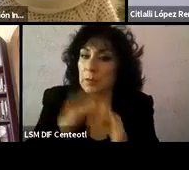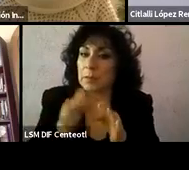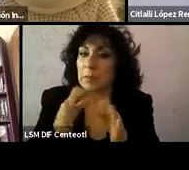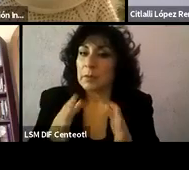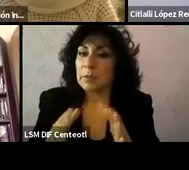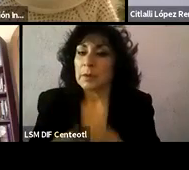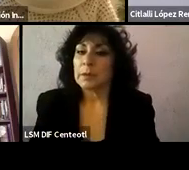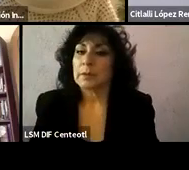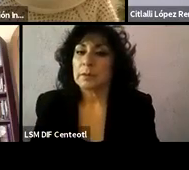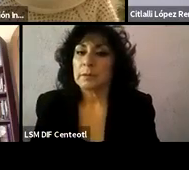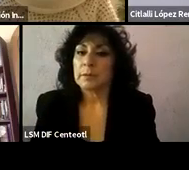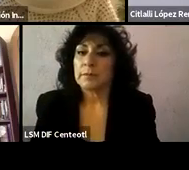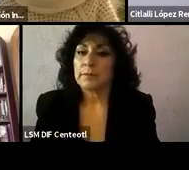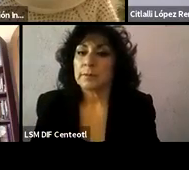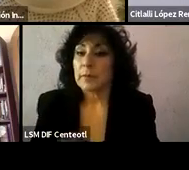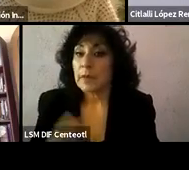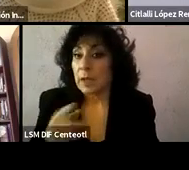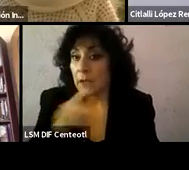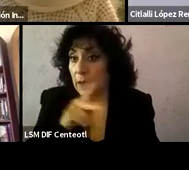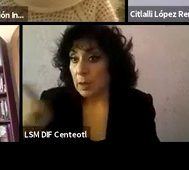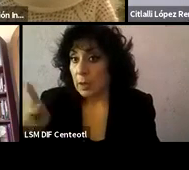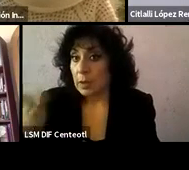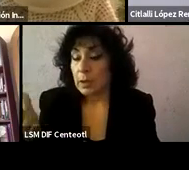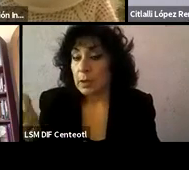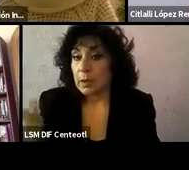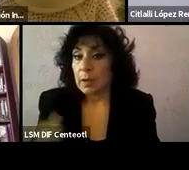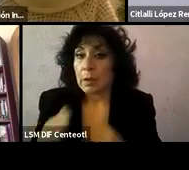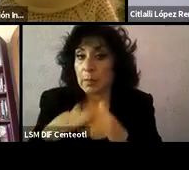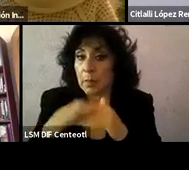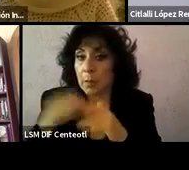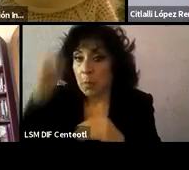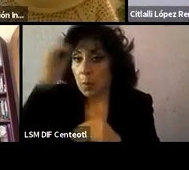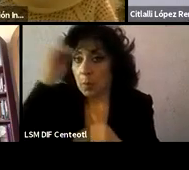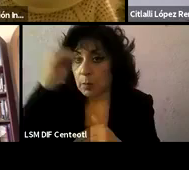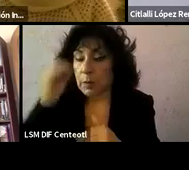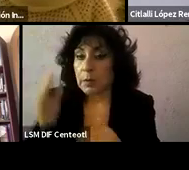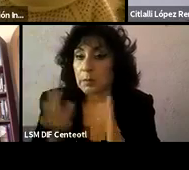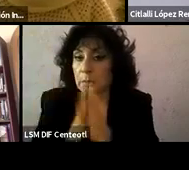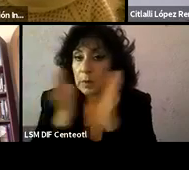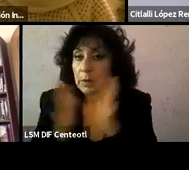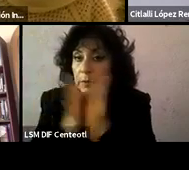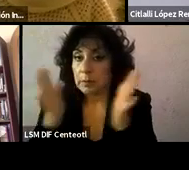comentan. No sé si alguien quiere agregar algo sobre estos comentarios.